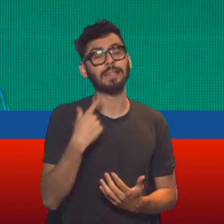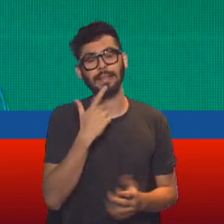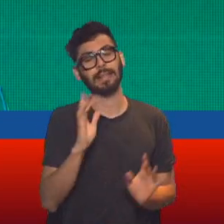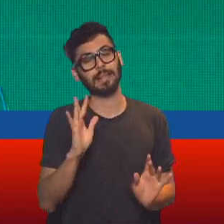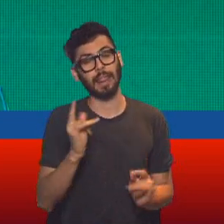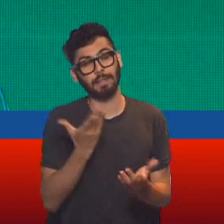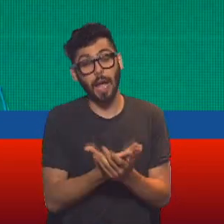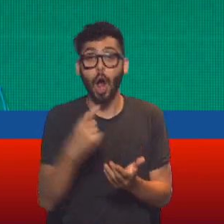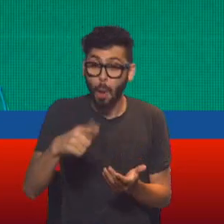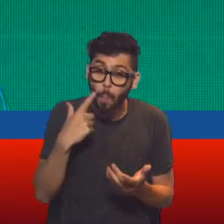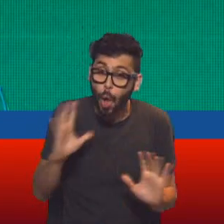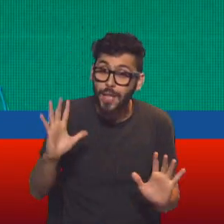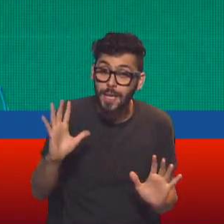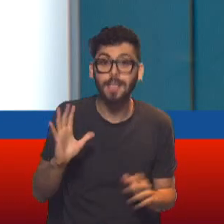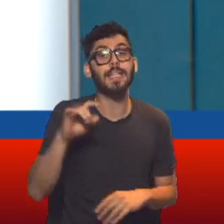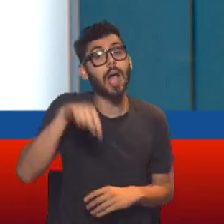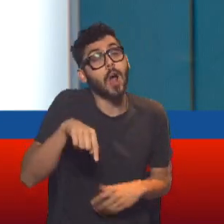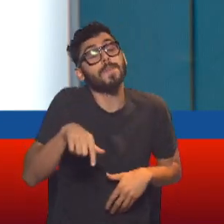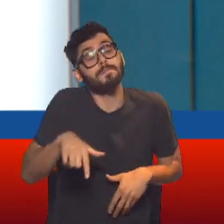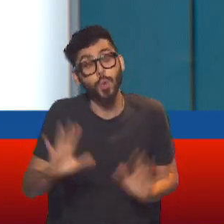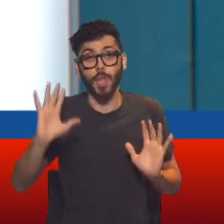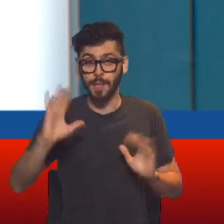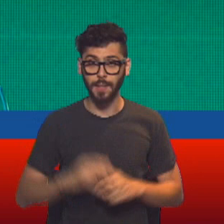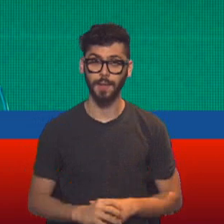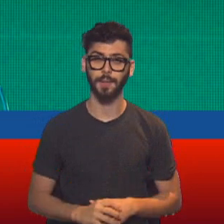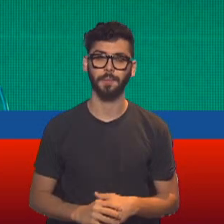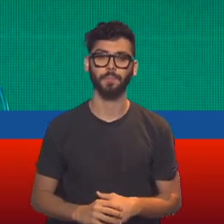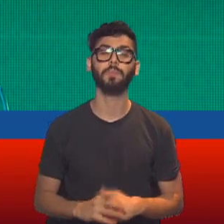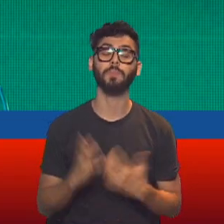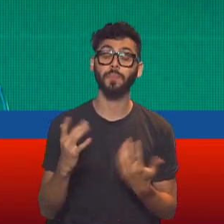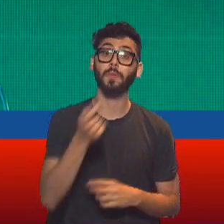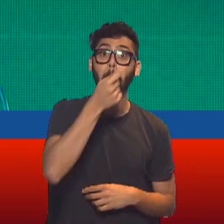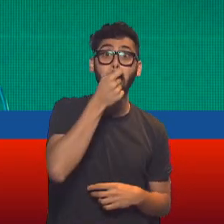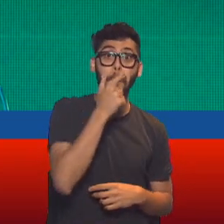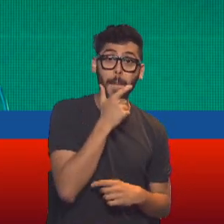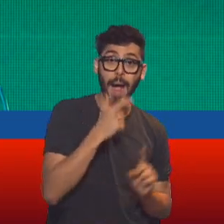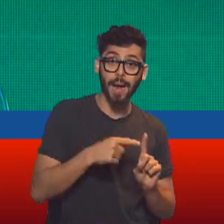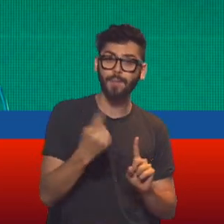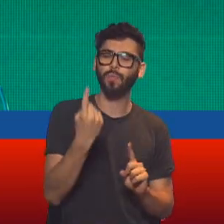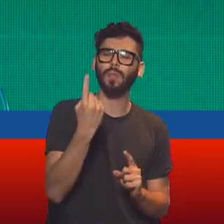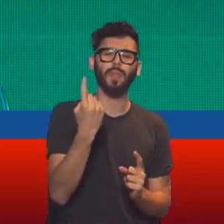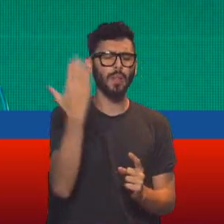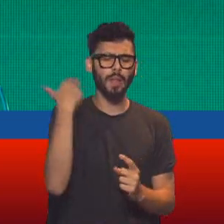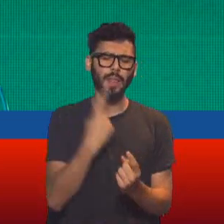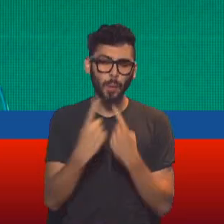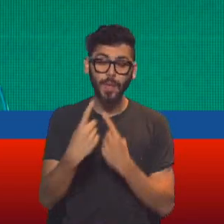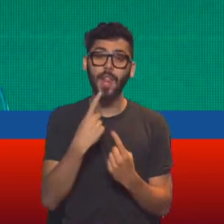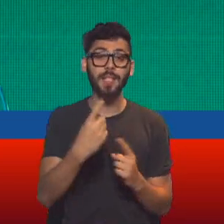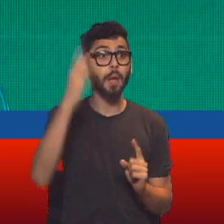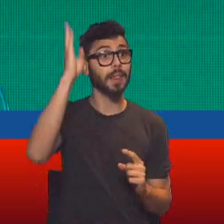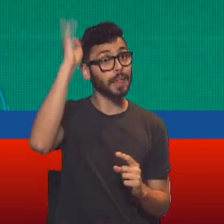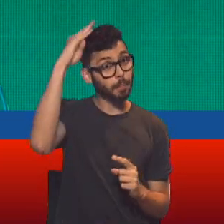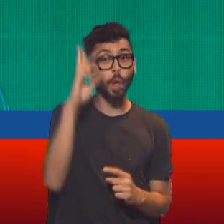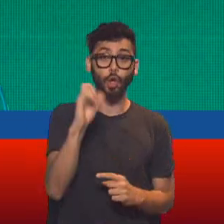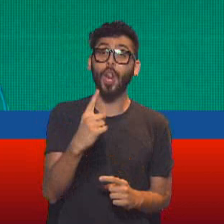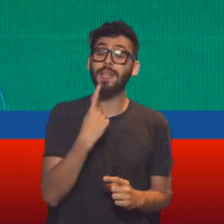Bueno, ¿Podría ser? Se abre una ventana de posibilidad. Bien, bueno, el propio Mauricio Macri ha dicho en entrevistas el rol que cumplió Trump. Por ejemplo,